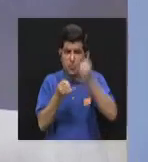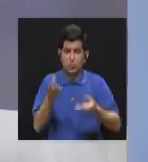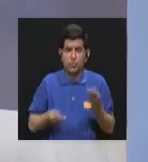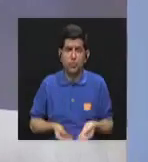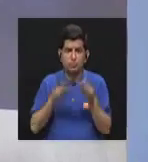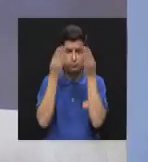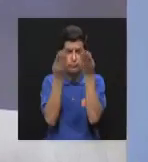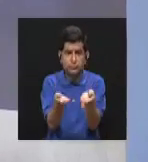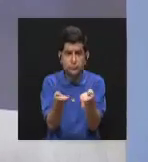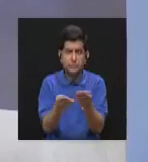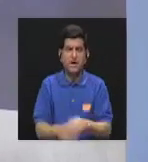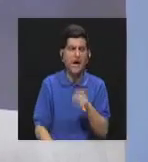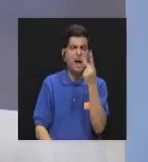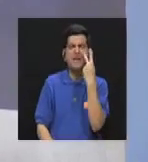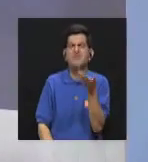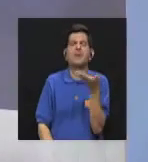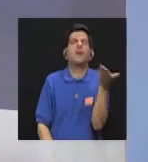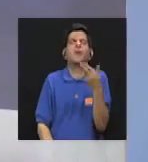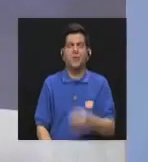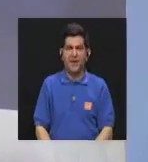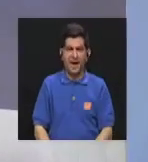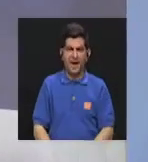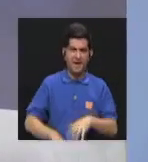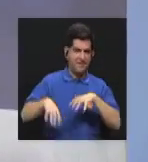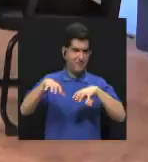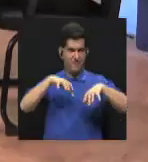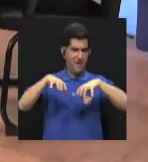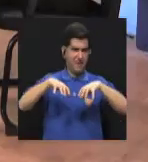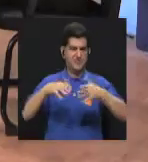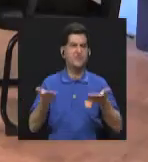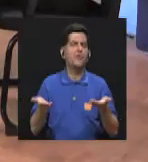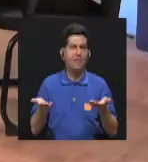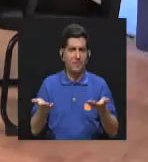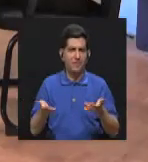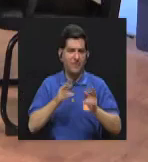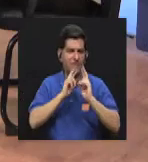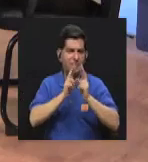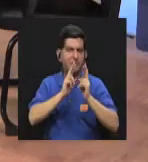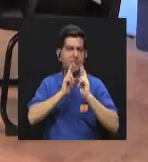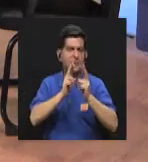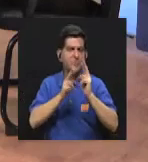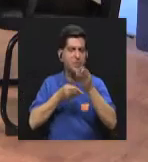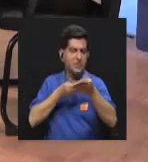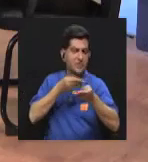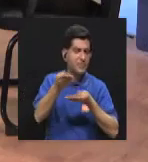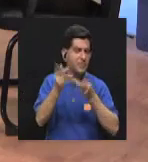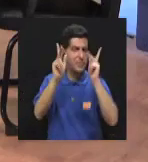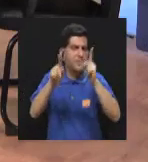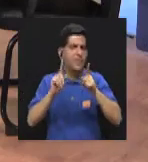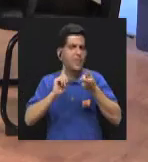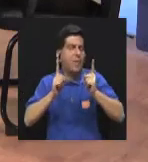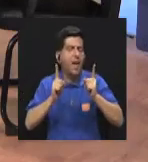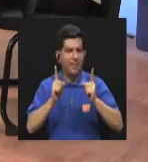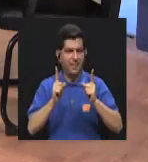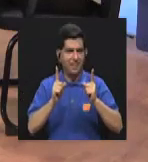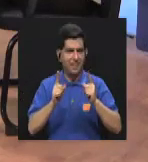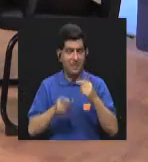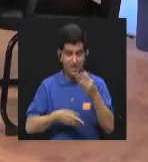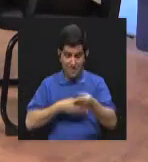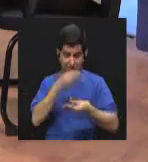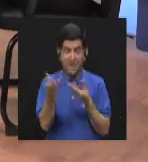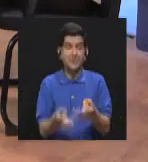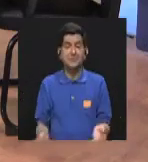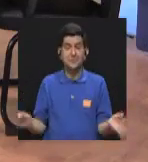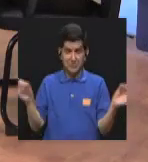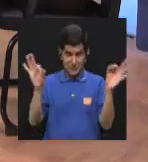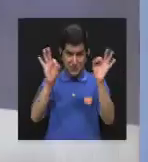terminado. ¿Qué vieron ahí ustedes? ¿Qué reacciones? ¿Qué les responde la retroalimentación que ellos les dan? Sí, esta